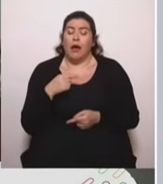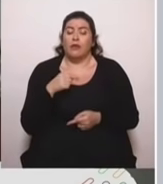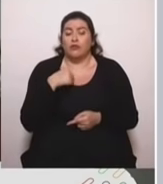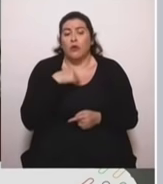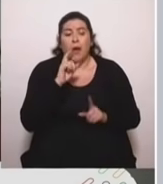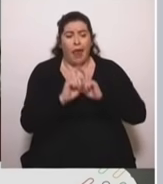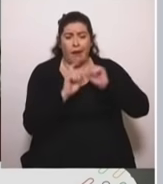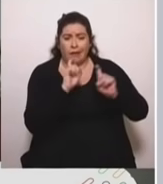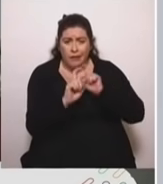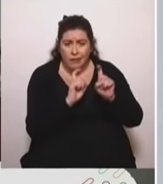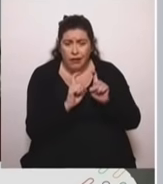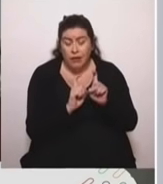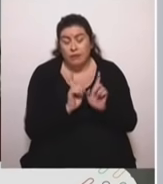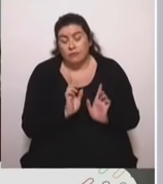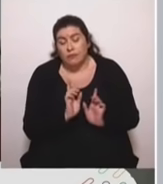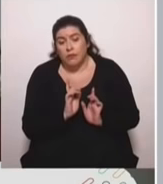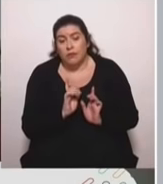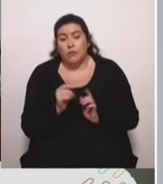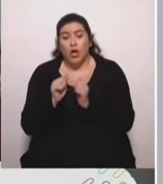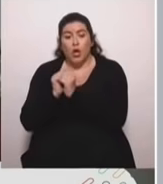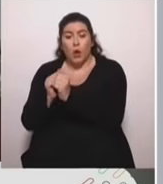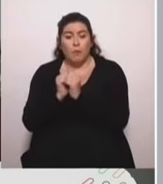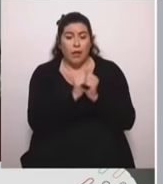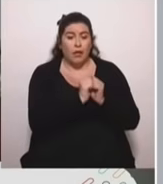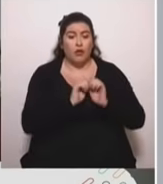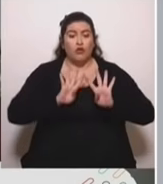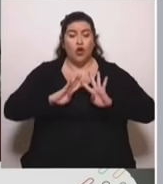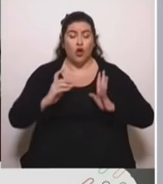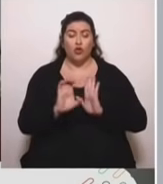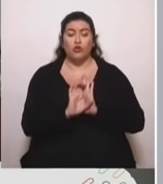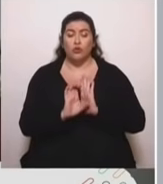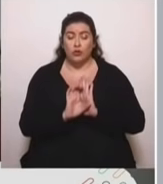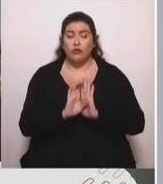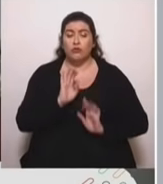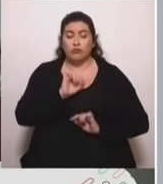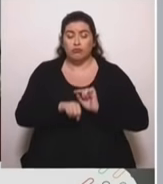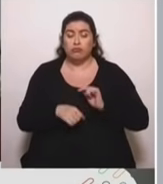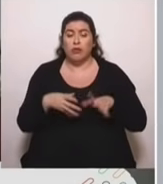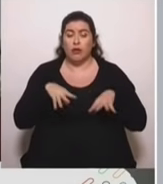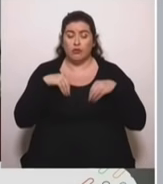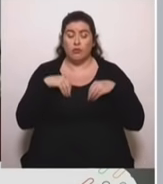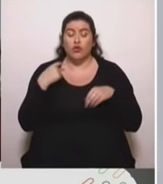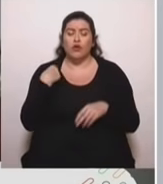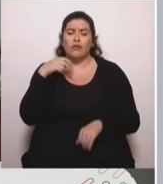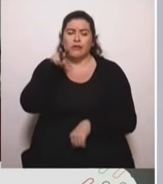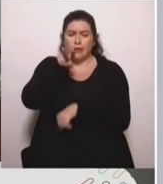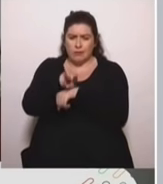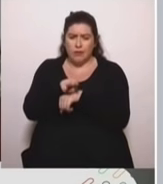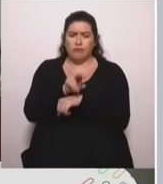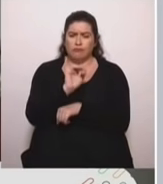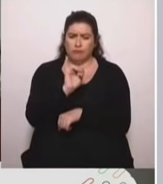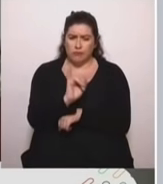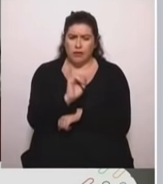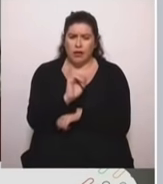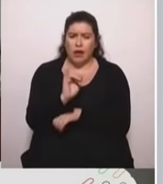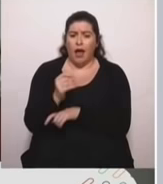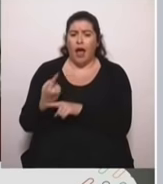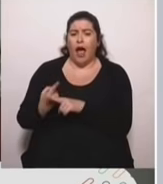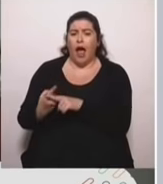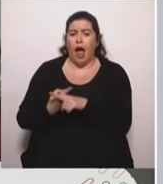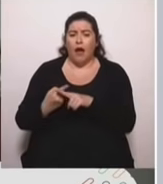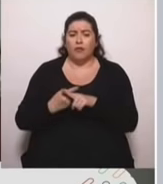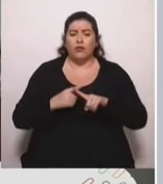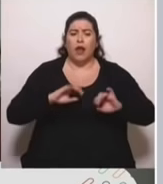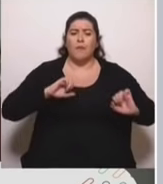la entiende como que de alguna manera es una diferencia más allá de ser distintos, sino que el tema de, por ejemplo,